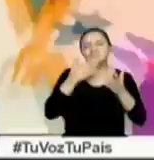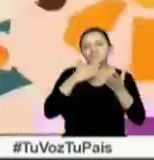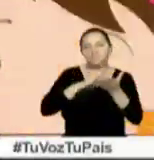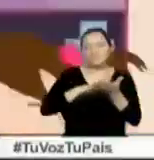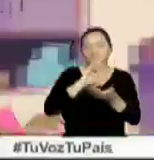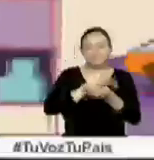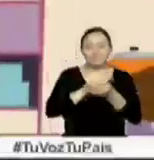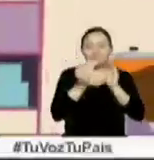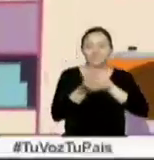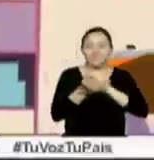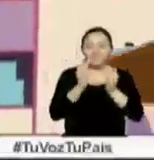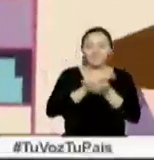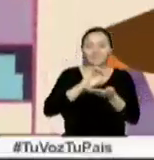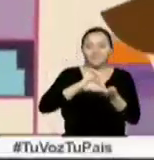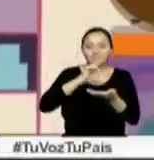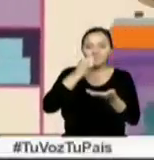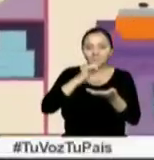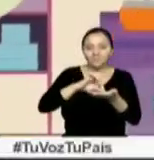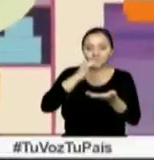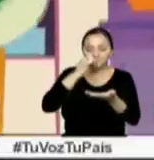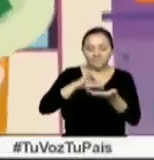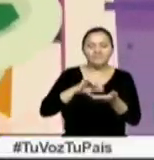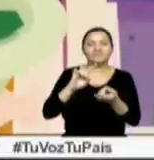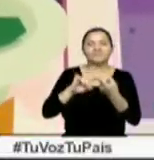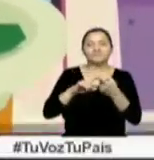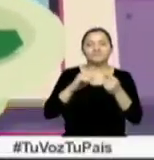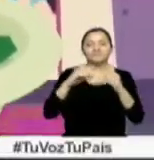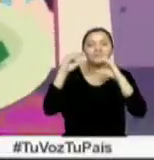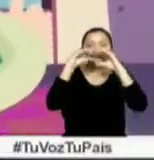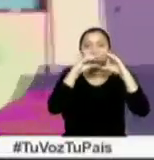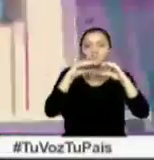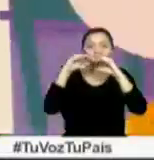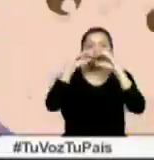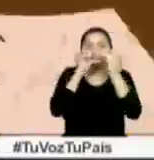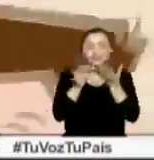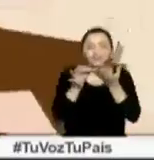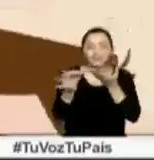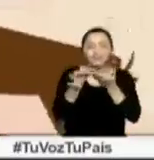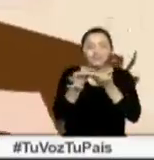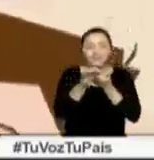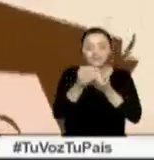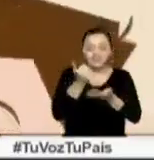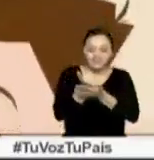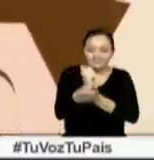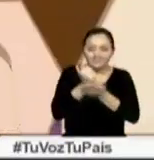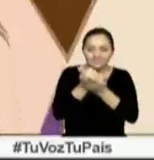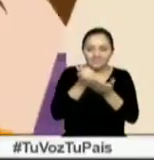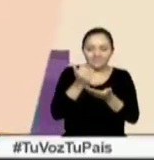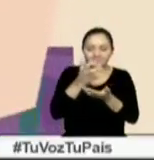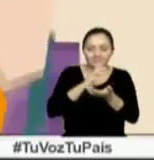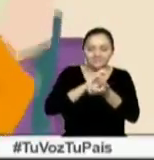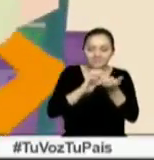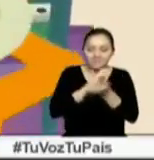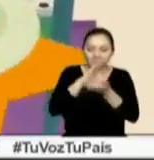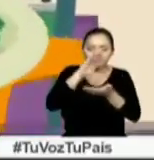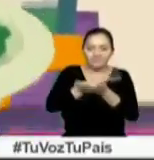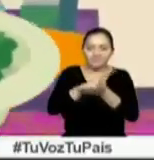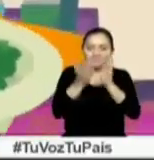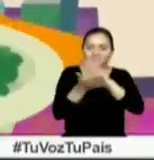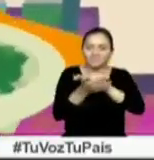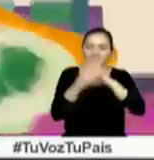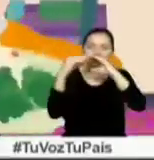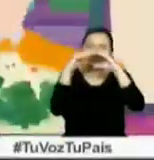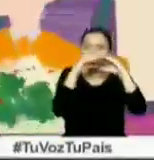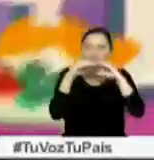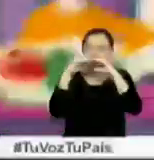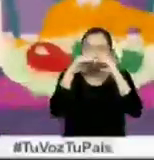tortillas de o hamburguesas de lenteja y es increíble como a través de la revalorización de nuestros